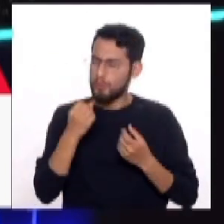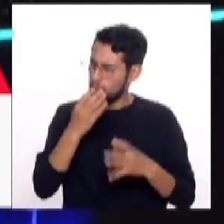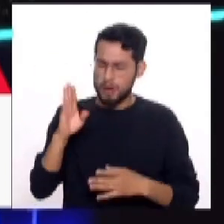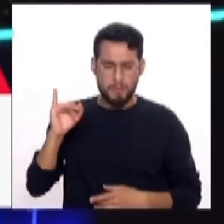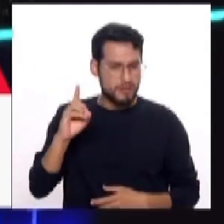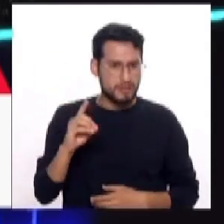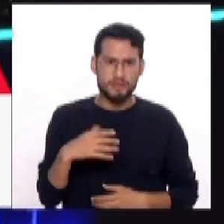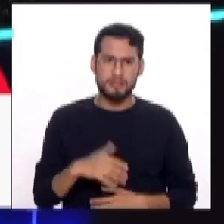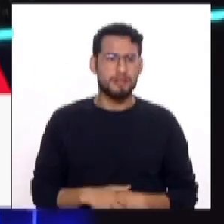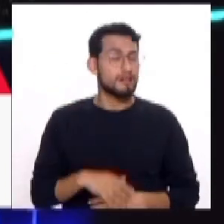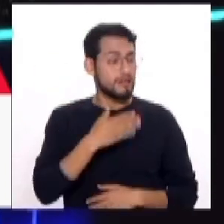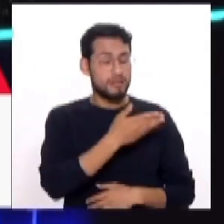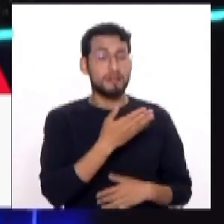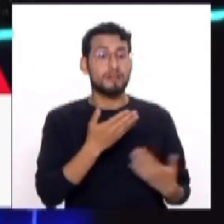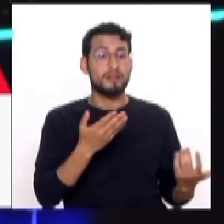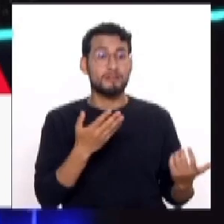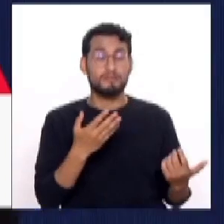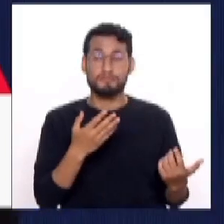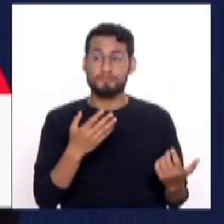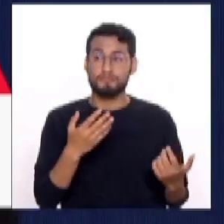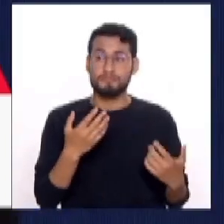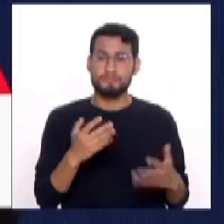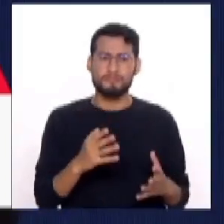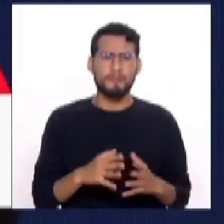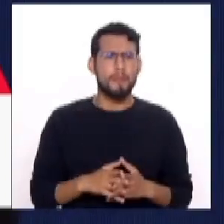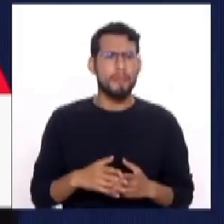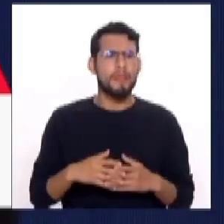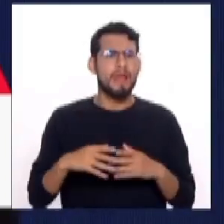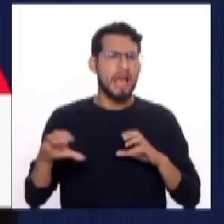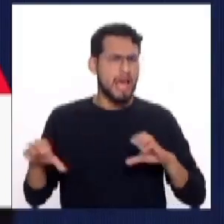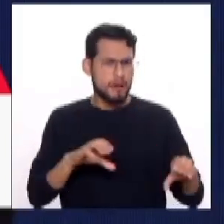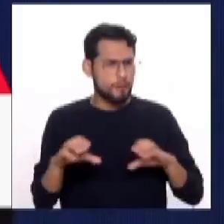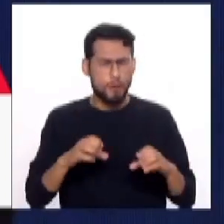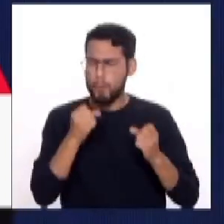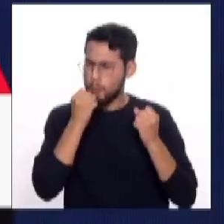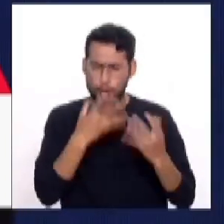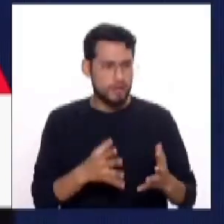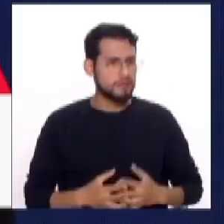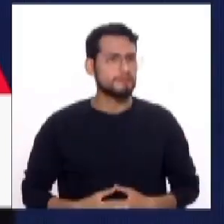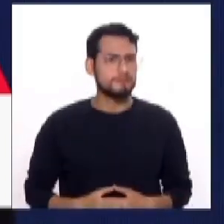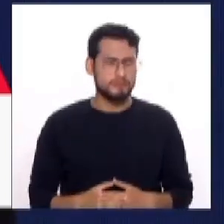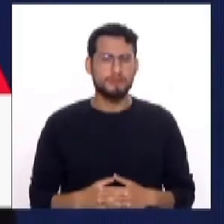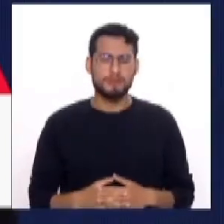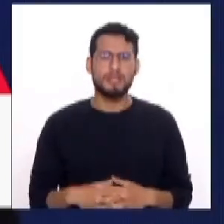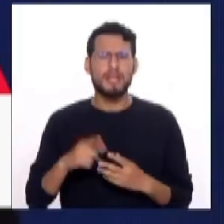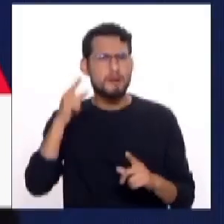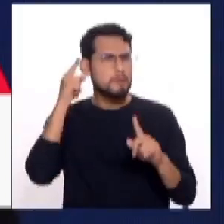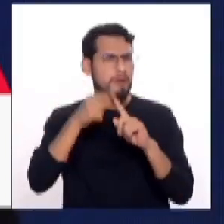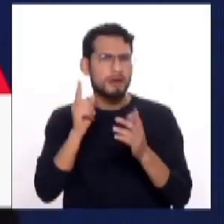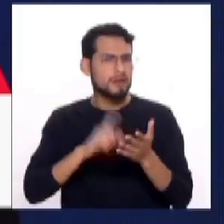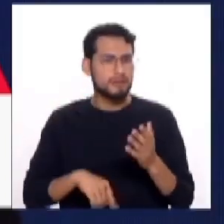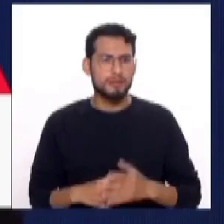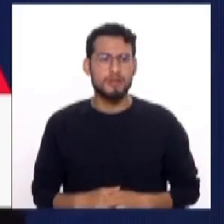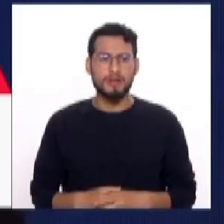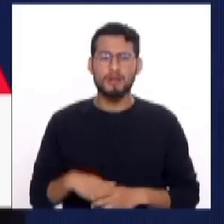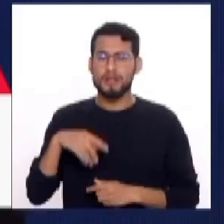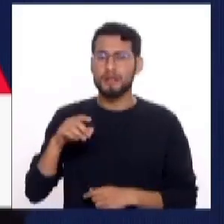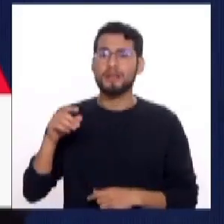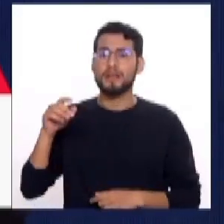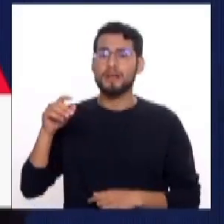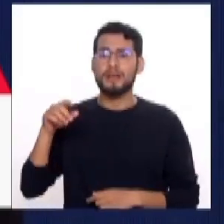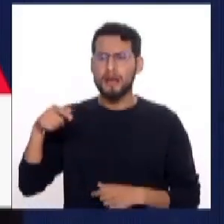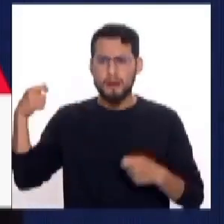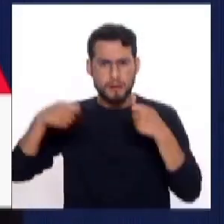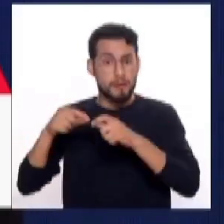fanta y su equipo aquí hecho algo maravilloso y la idea de ap